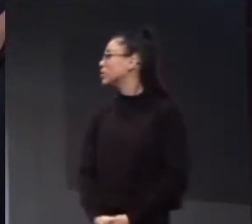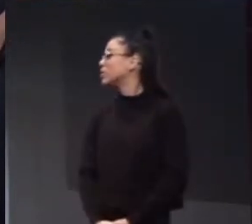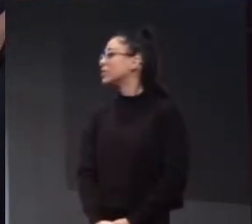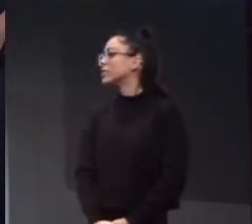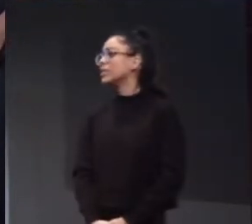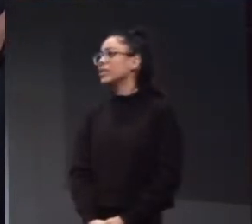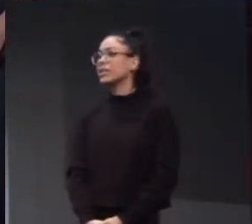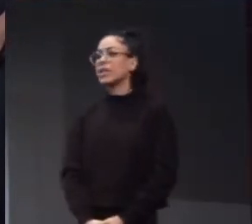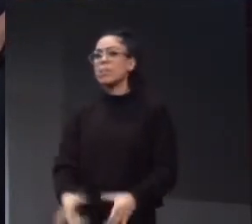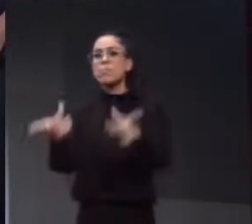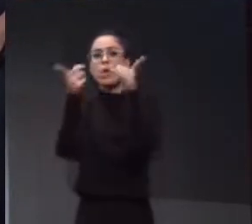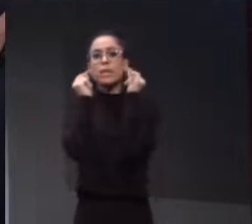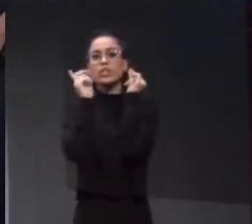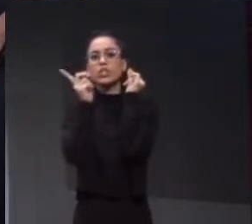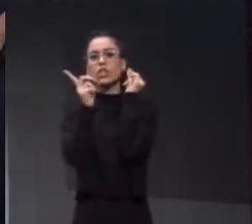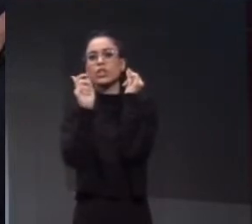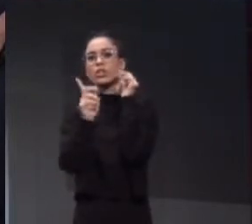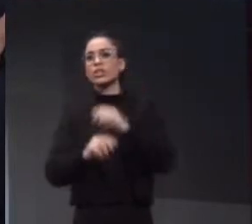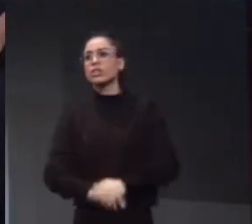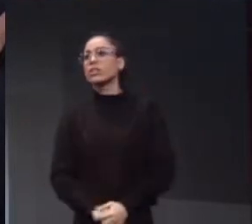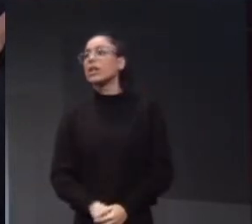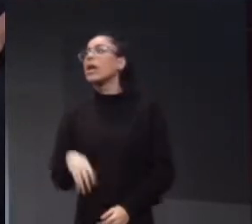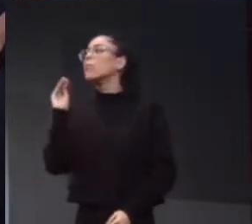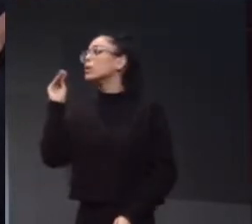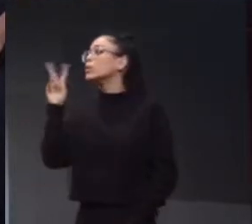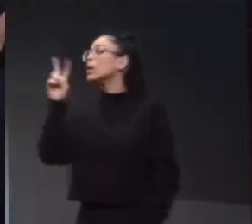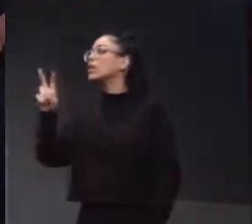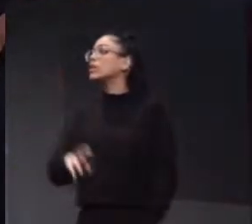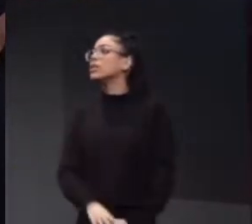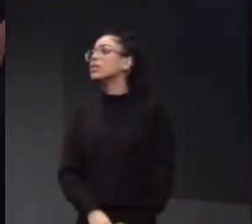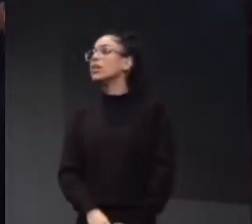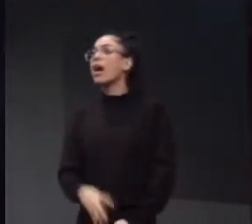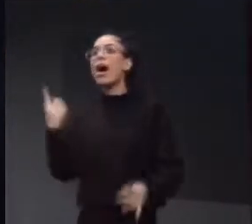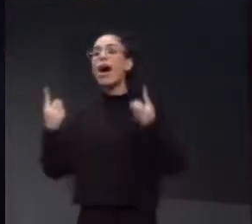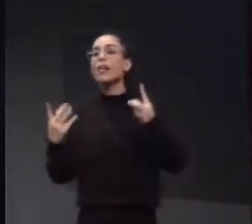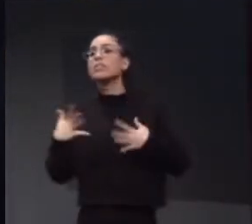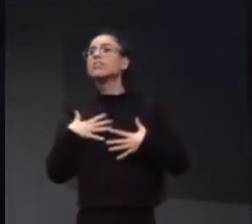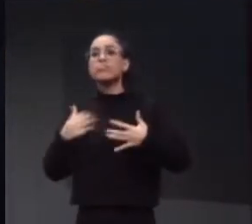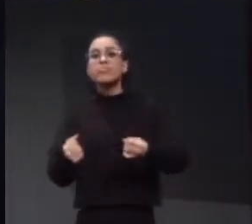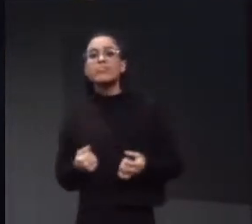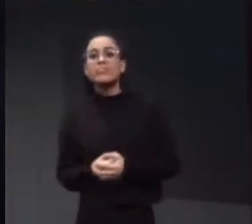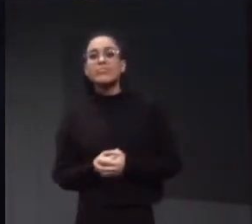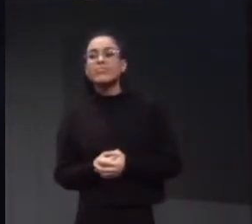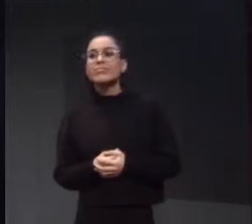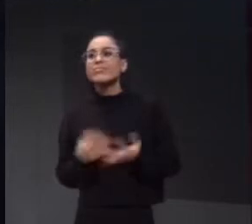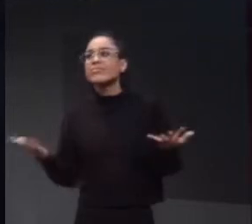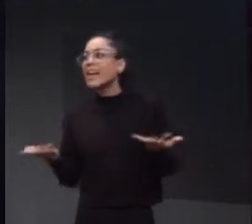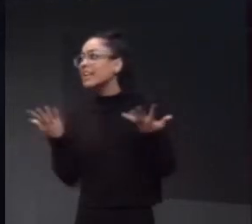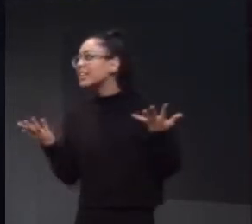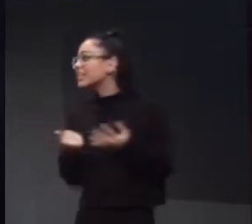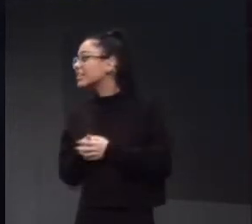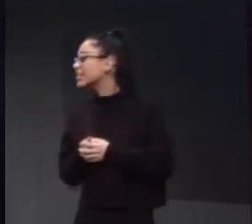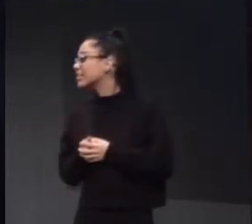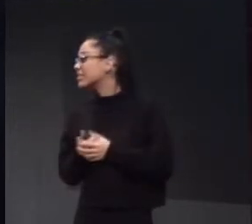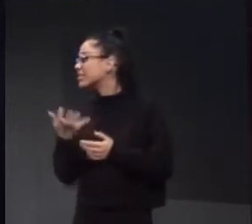solo si adelante por favor alguien se anima a sí ahora mucho mejor si no si no aquí